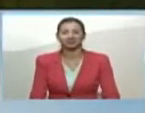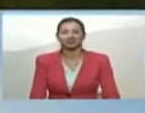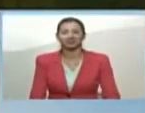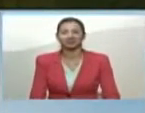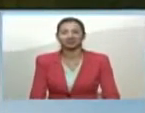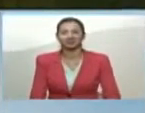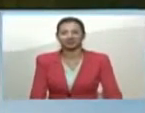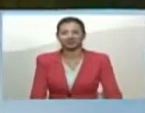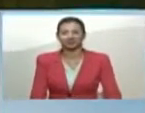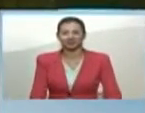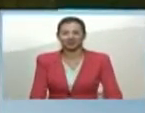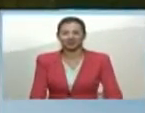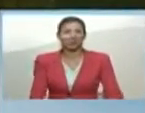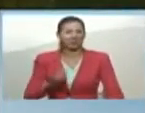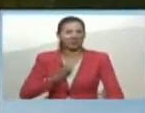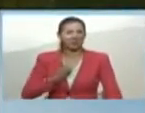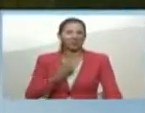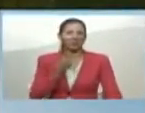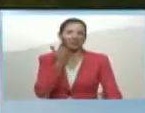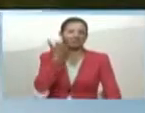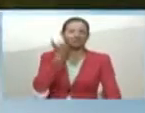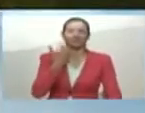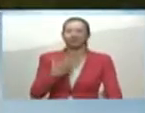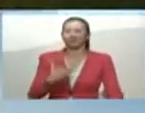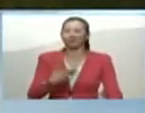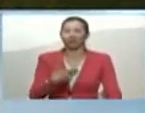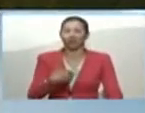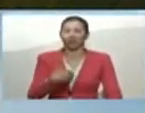vivo para vencer.